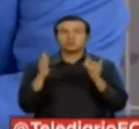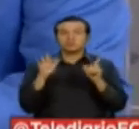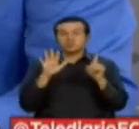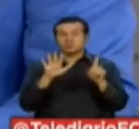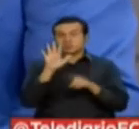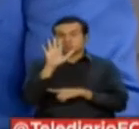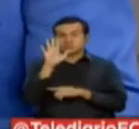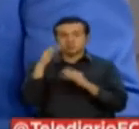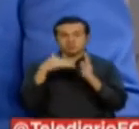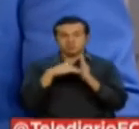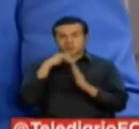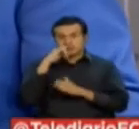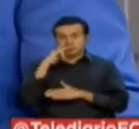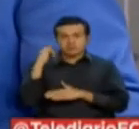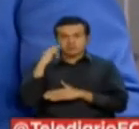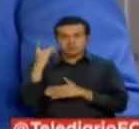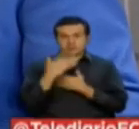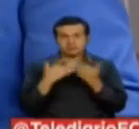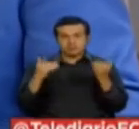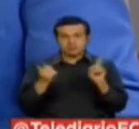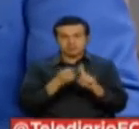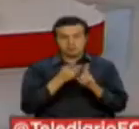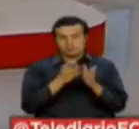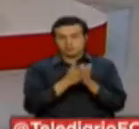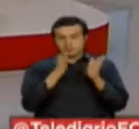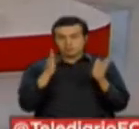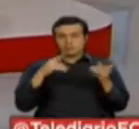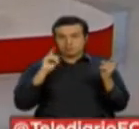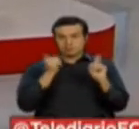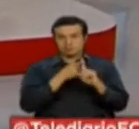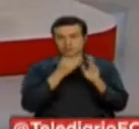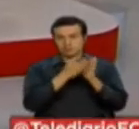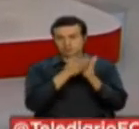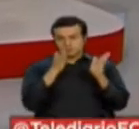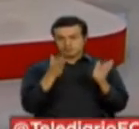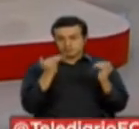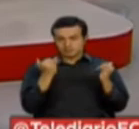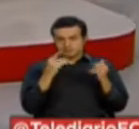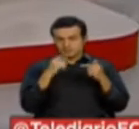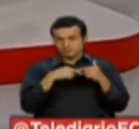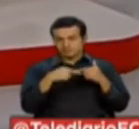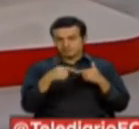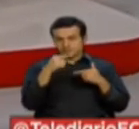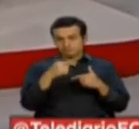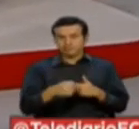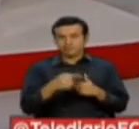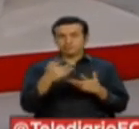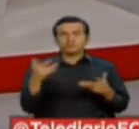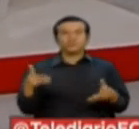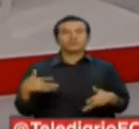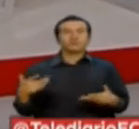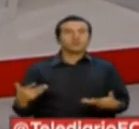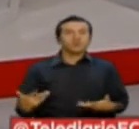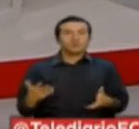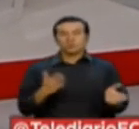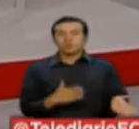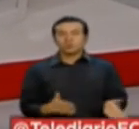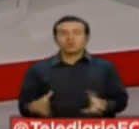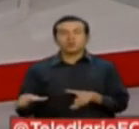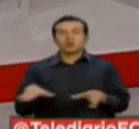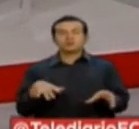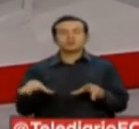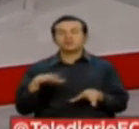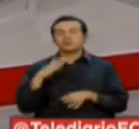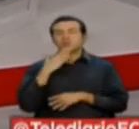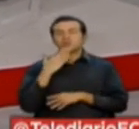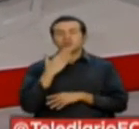mil niños. En una primera fase para este año. En una primera fase. Este año. ¿Cuáles son básicamente las líneas de acción de este